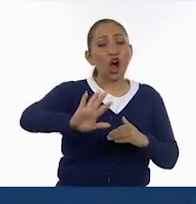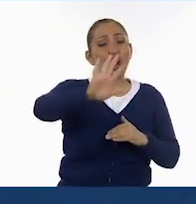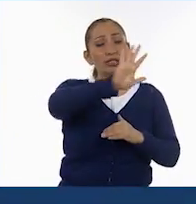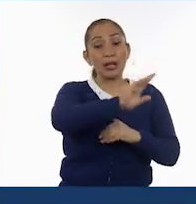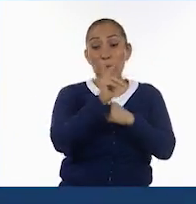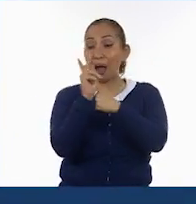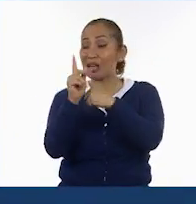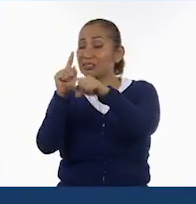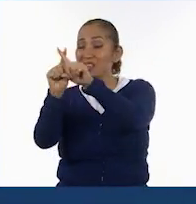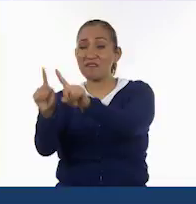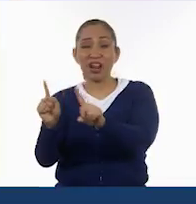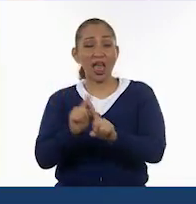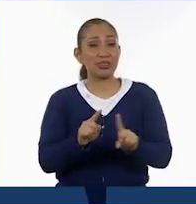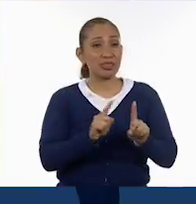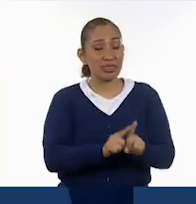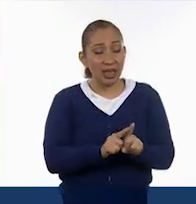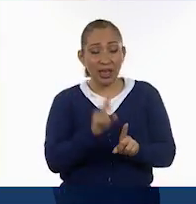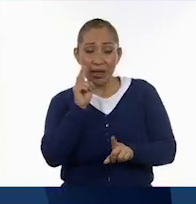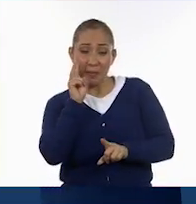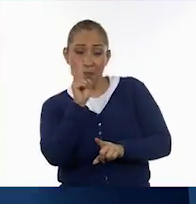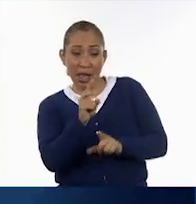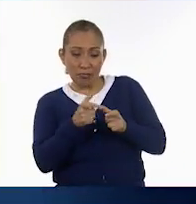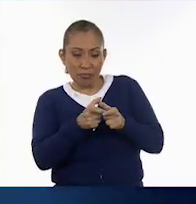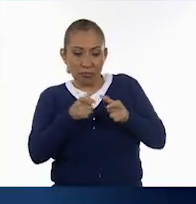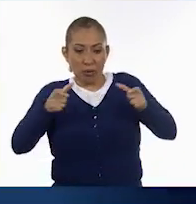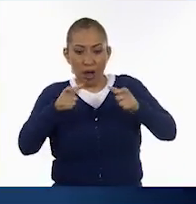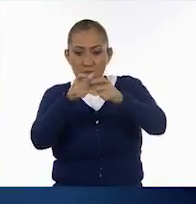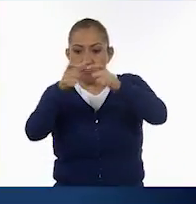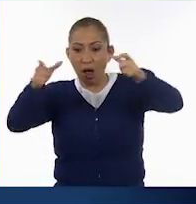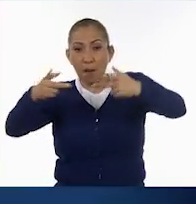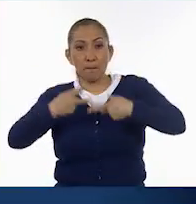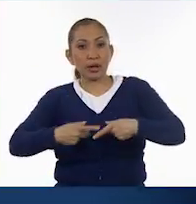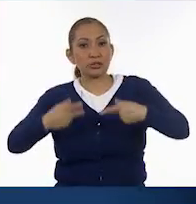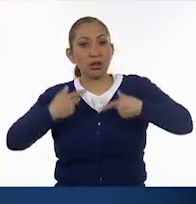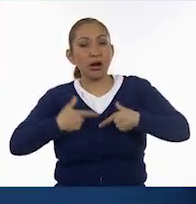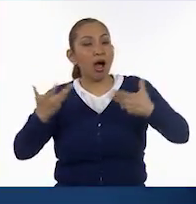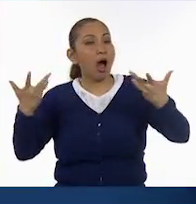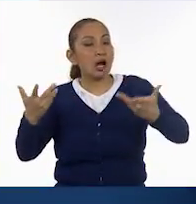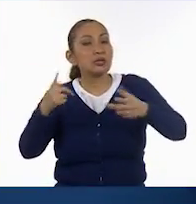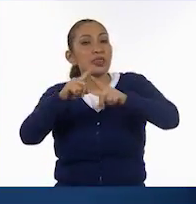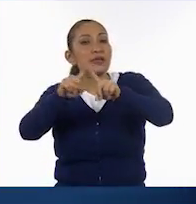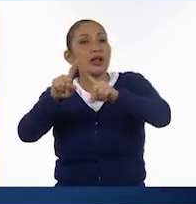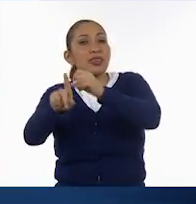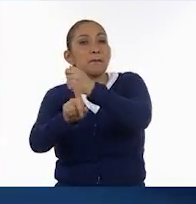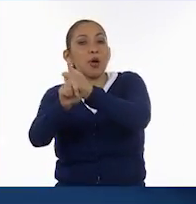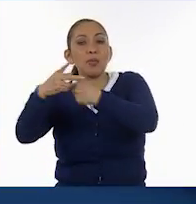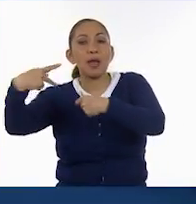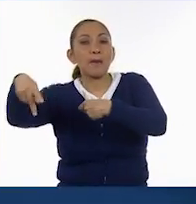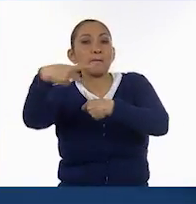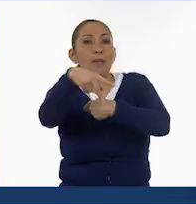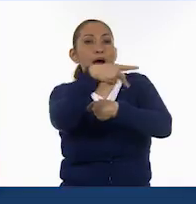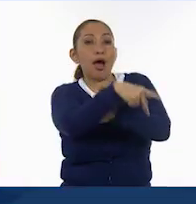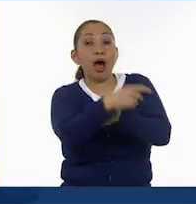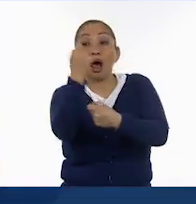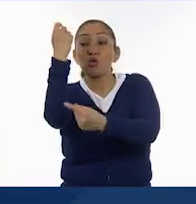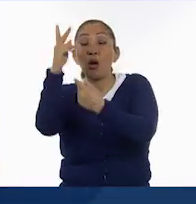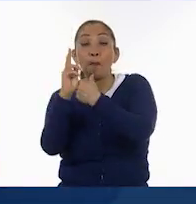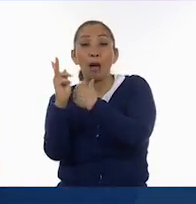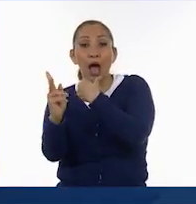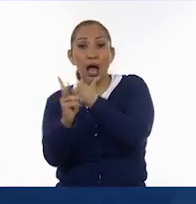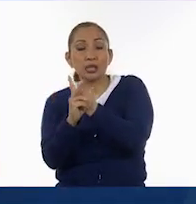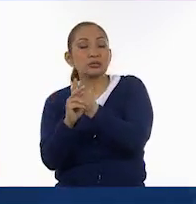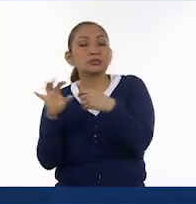entre los países. El comportamiento del crecimiento poblacional puede generar diversos problemas que en ciertos países